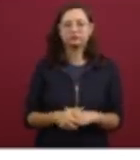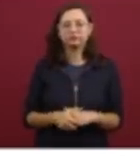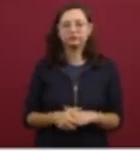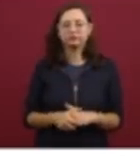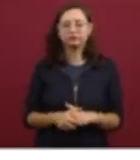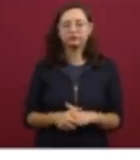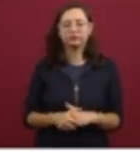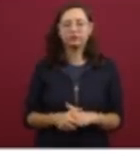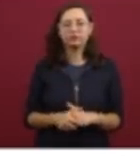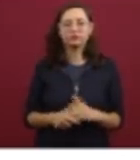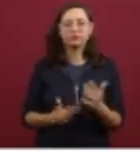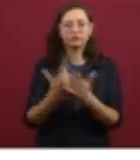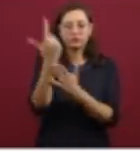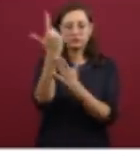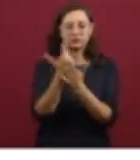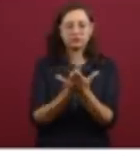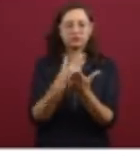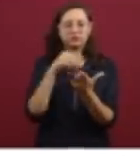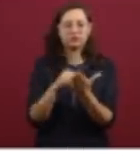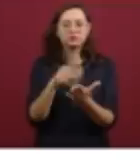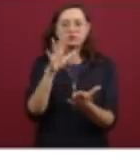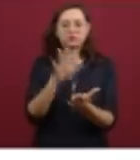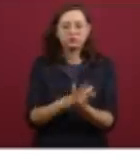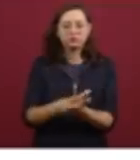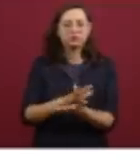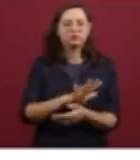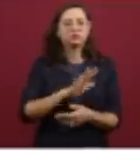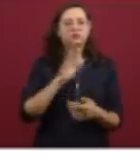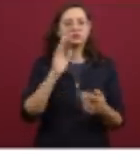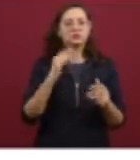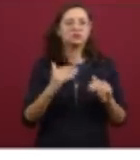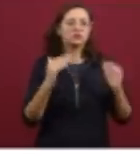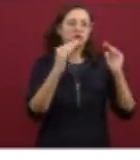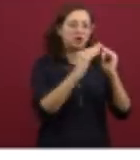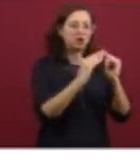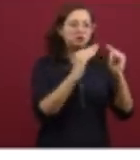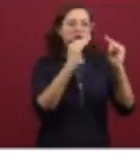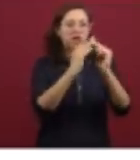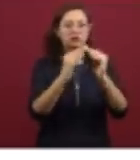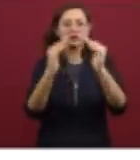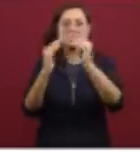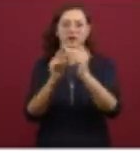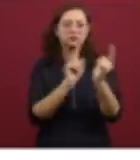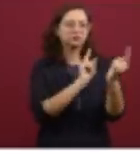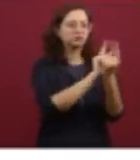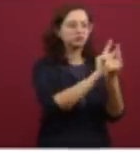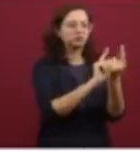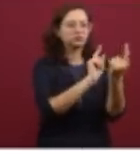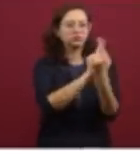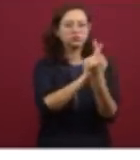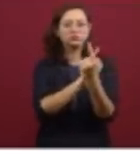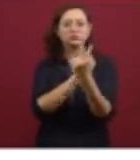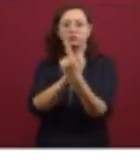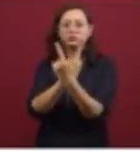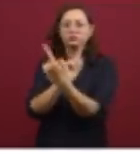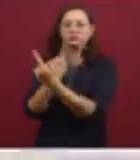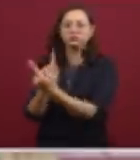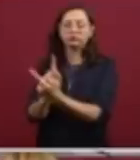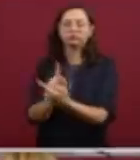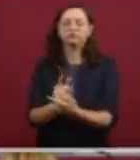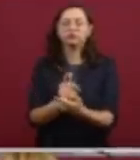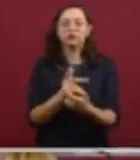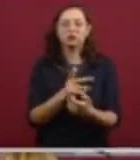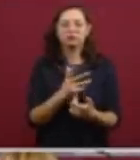padrón establecido, fuimos a buscarlos casa por casa, como lo ha instruido el presidente, para que no haya